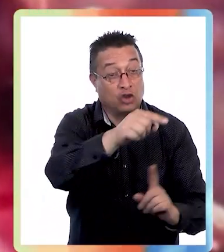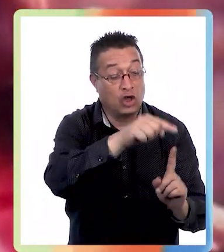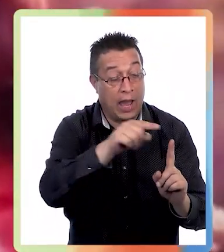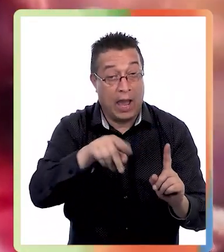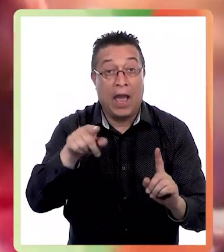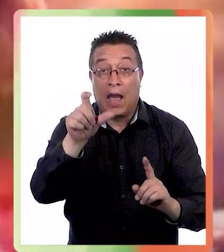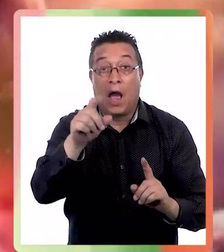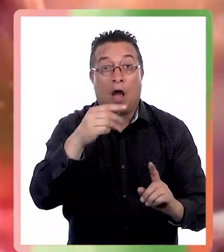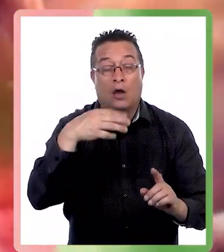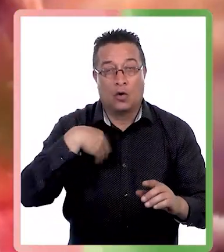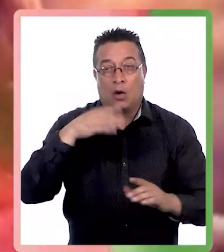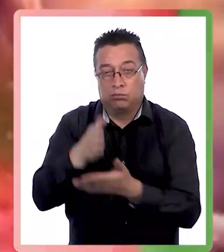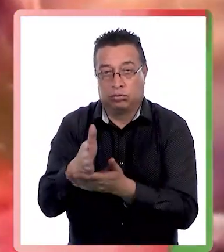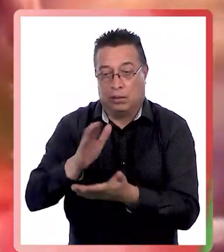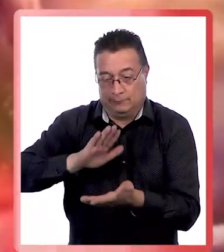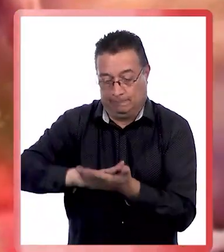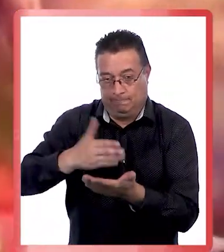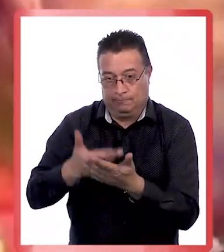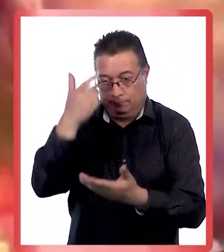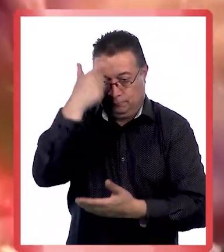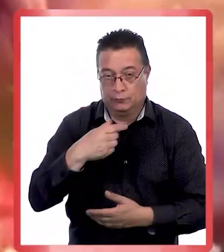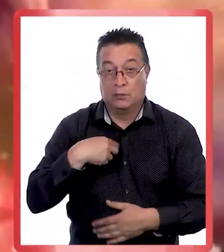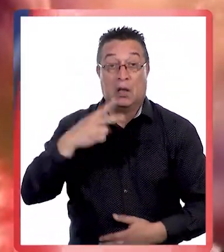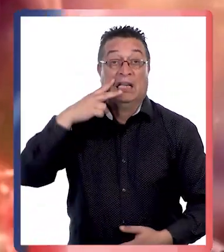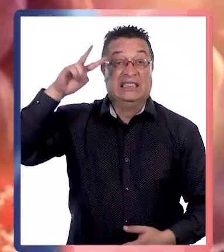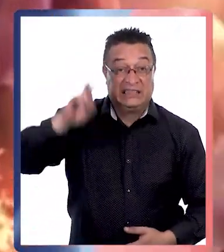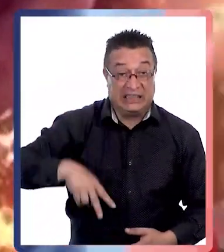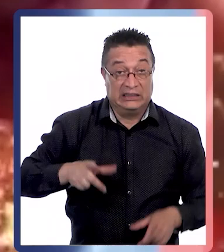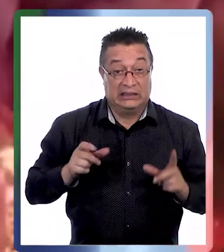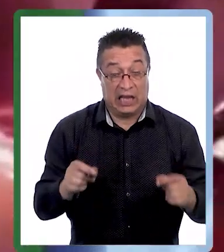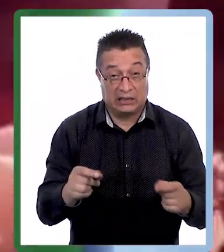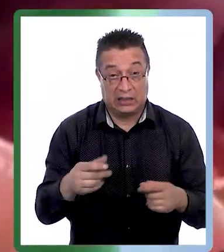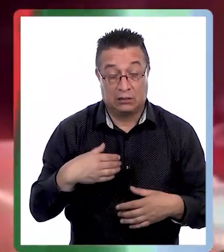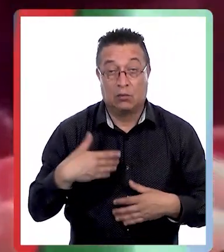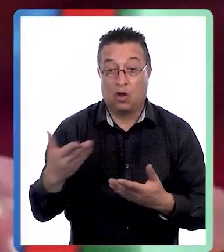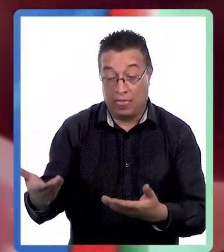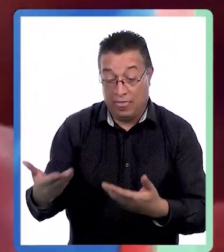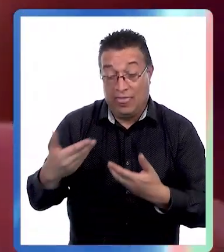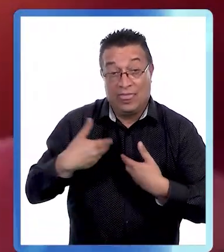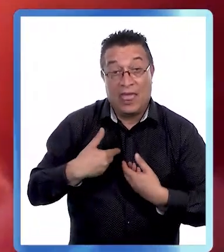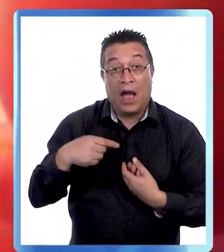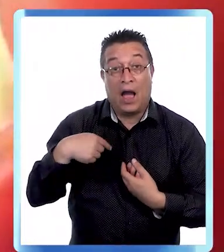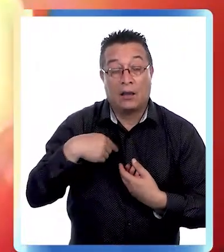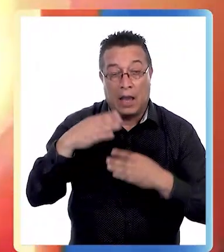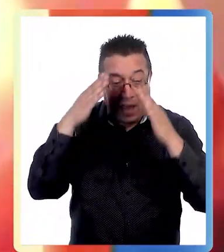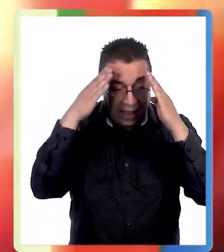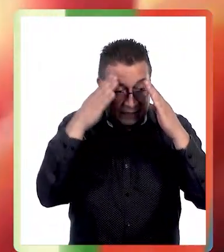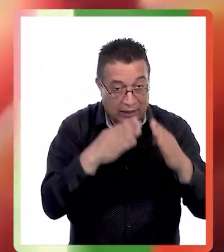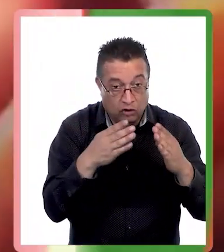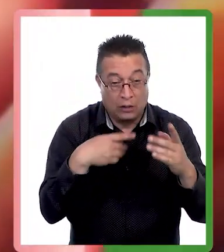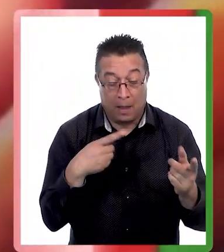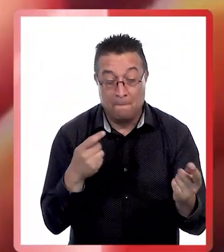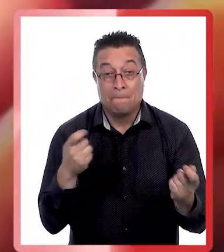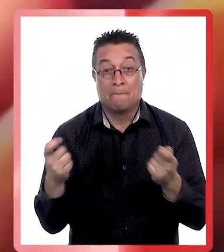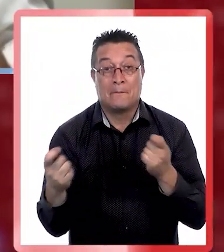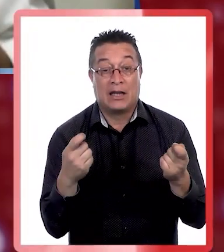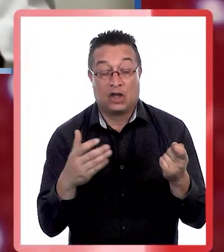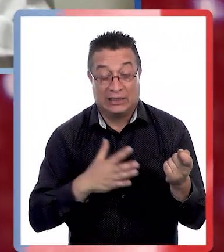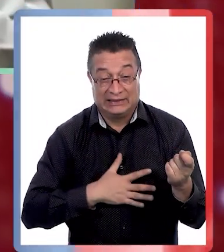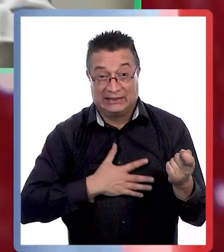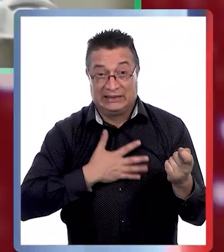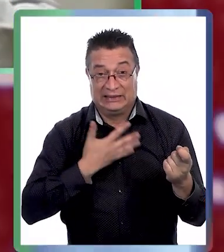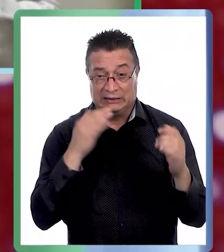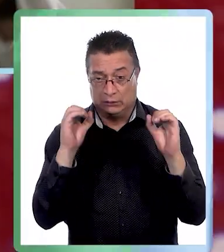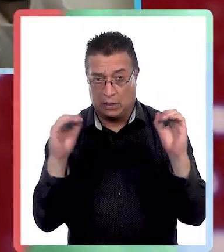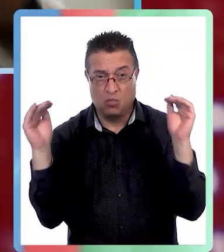tratamiento curativo, o sea, van a quedar sin cáncer, si le ofrezco una atención de manejo de síntomas